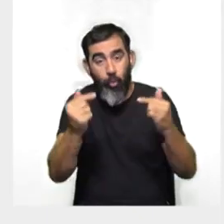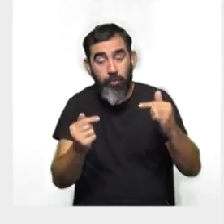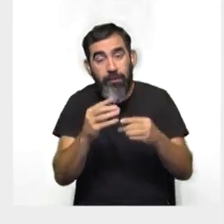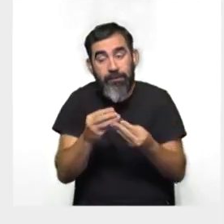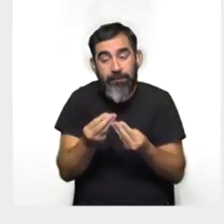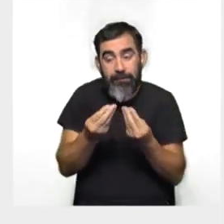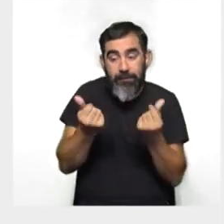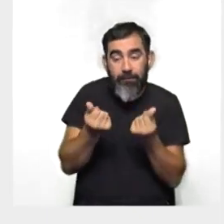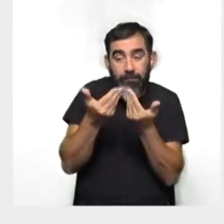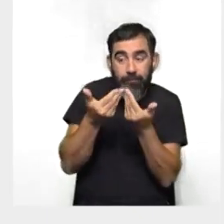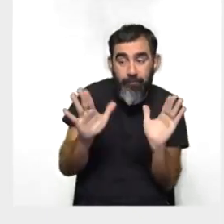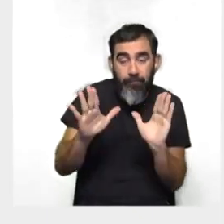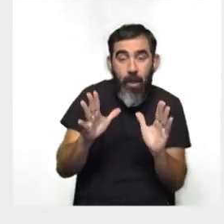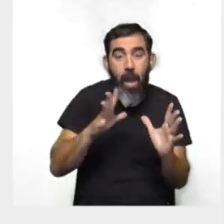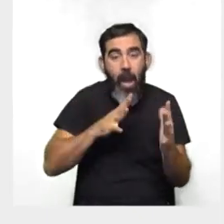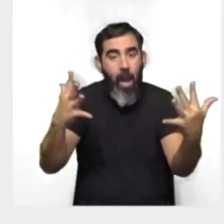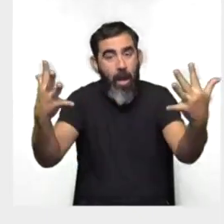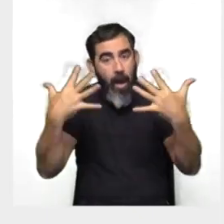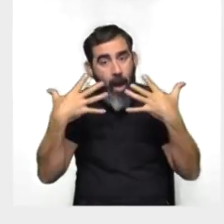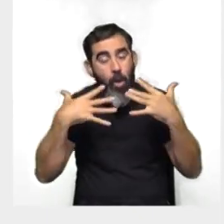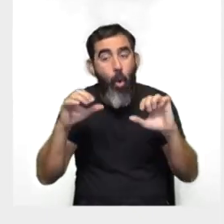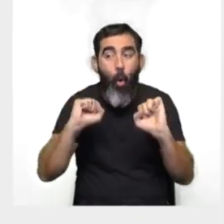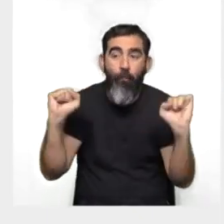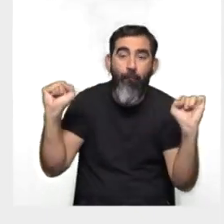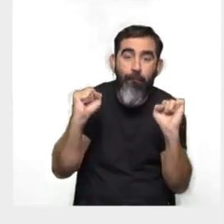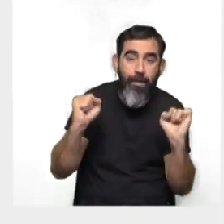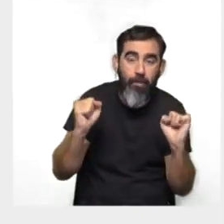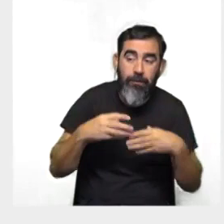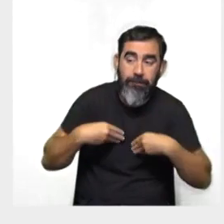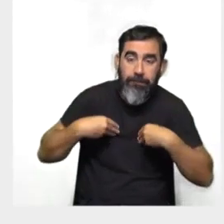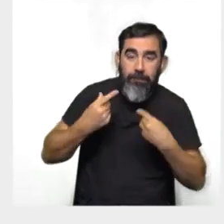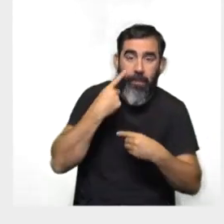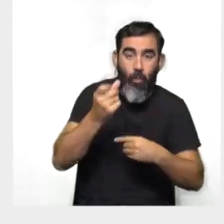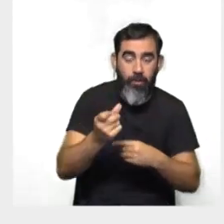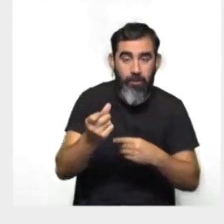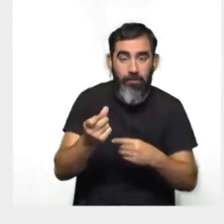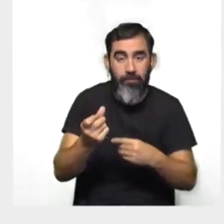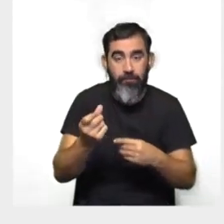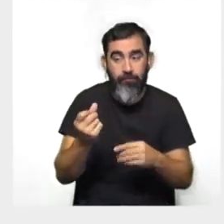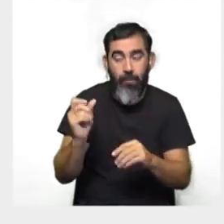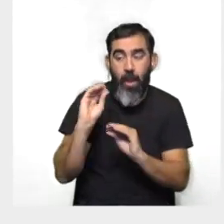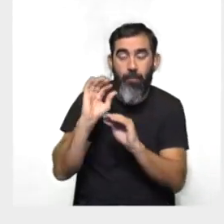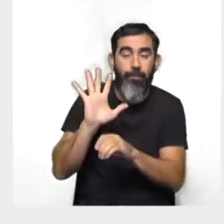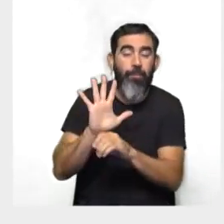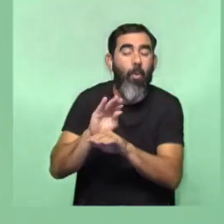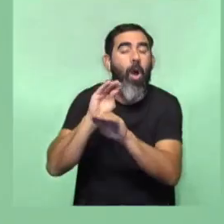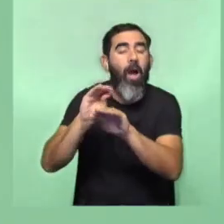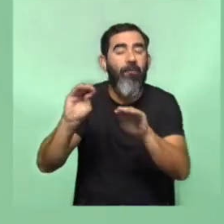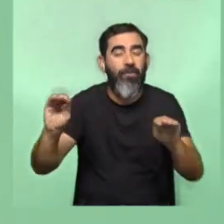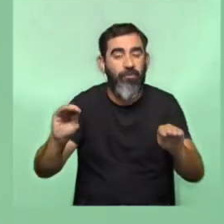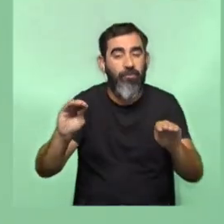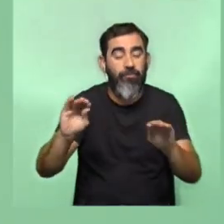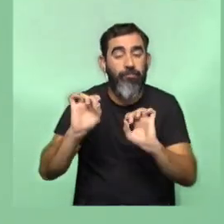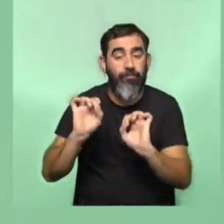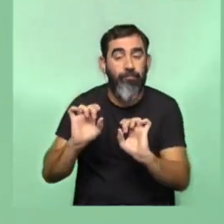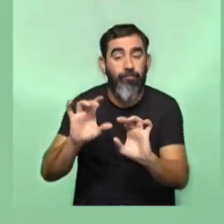sensores se pueden abrir por aumentos de temperatura o disminución de temperatura. Eso genera una señal eléctrica que se